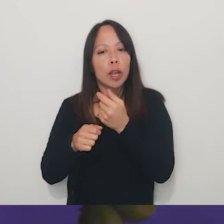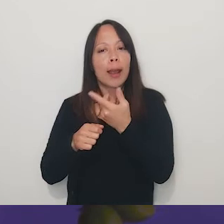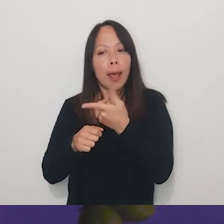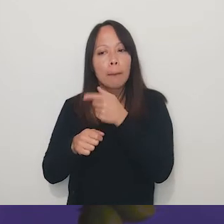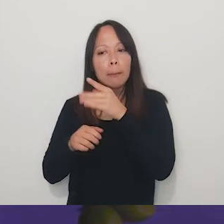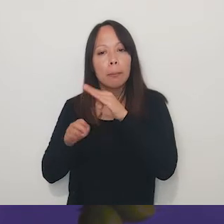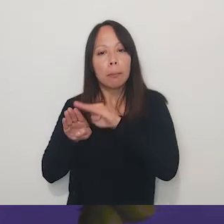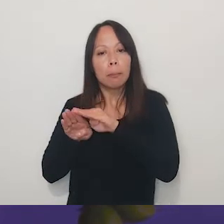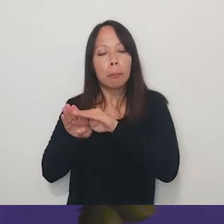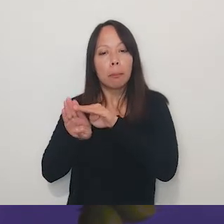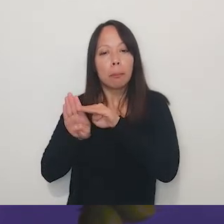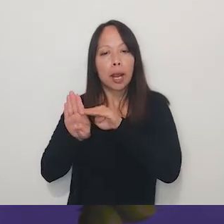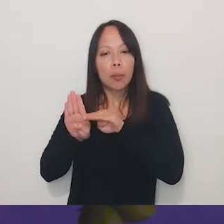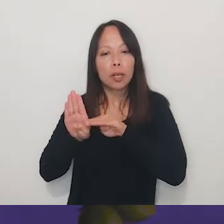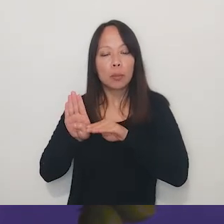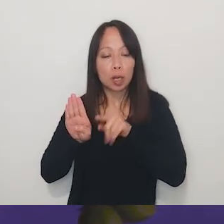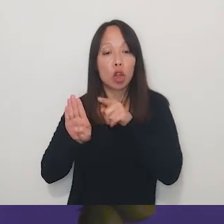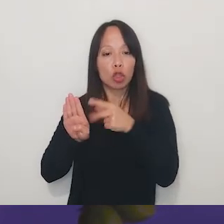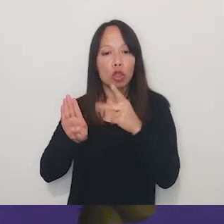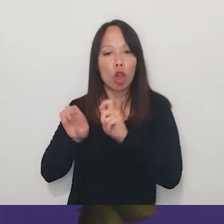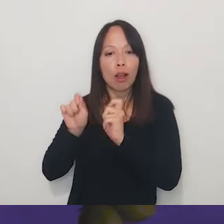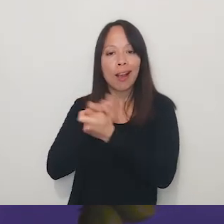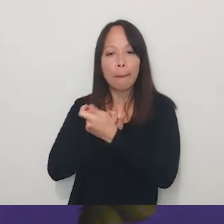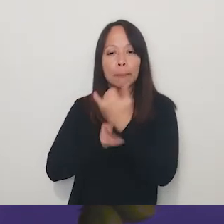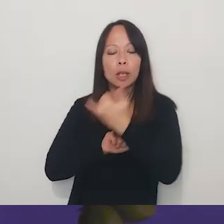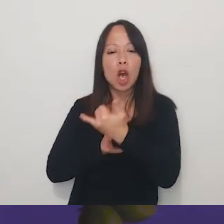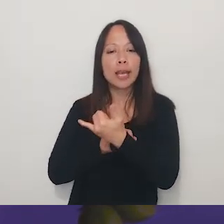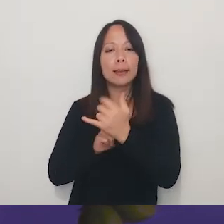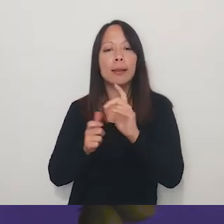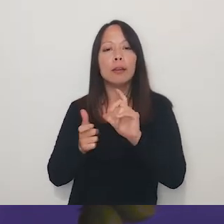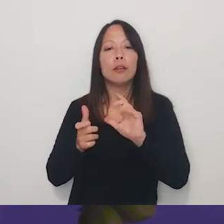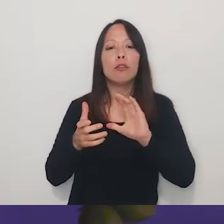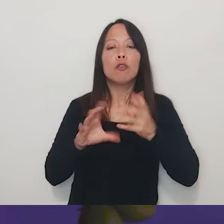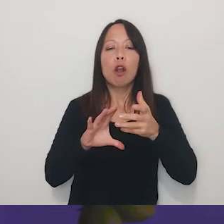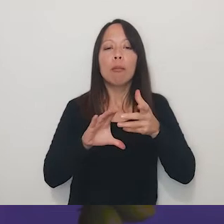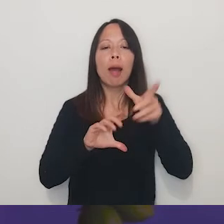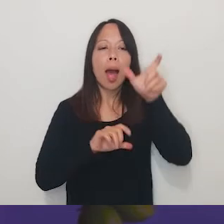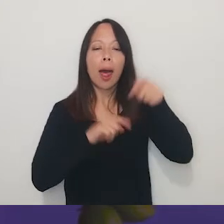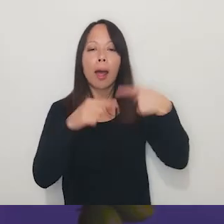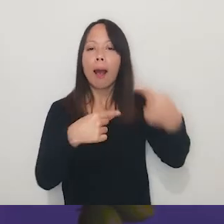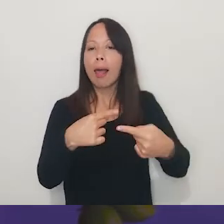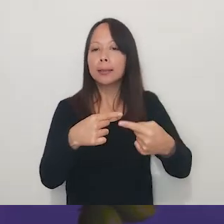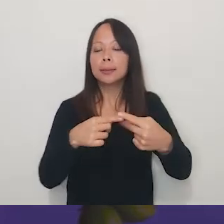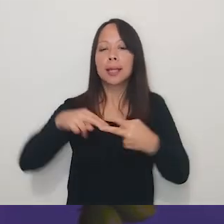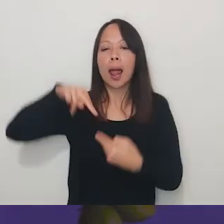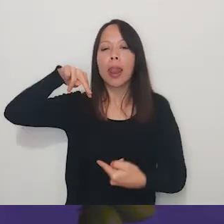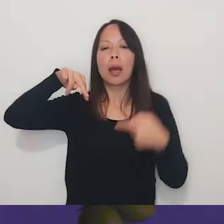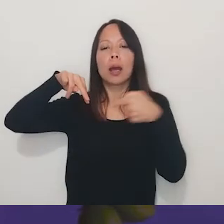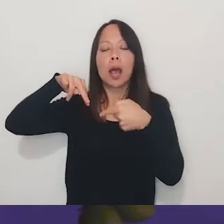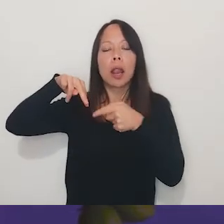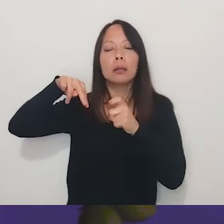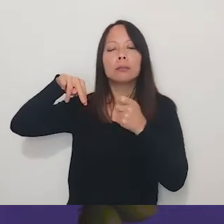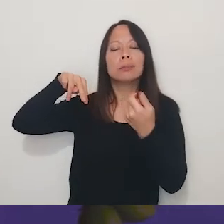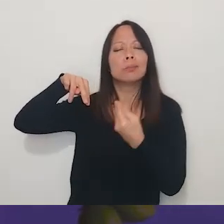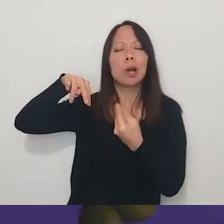y tenían dos variantes débiles. Entonces, la hipótesis fue que había otra forma de herencia, la reportada en el mismo gen, y la